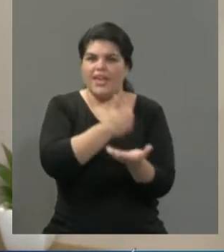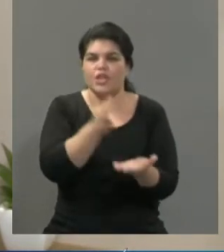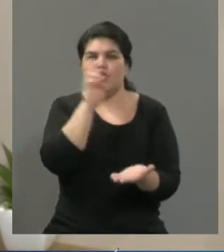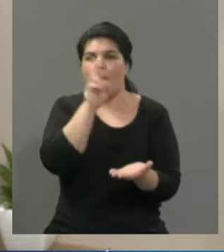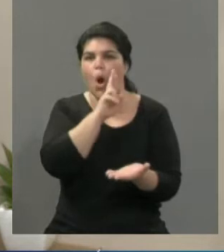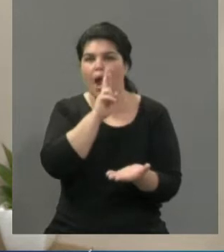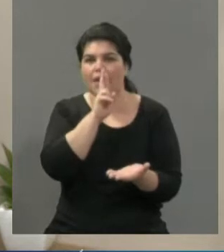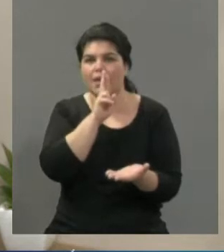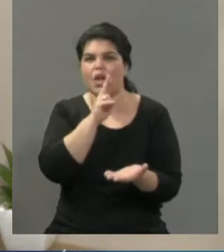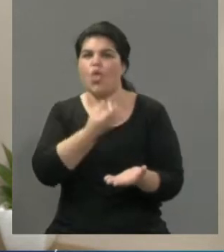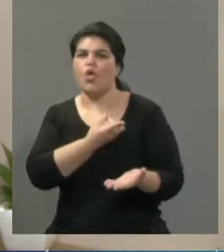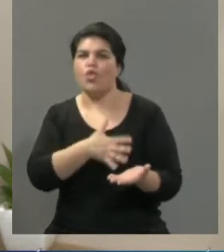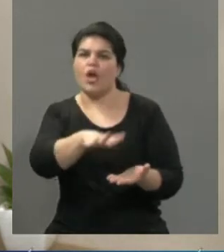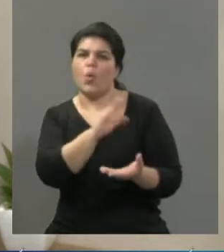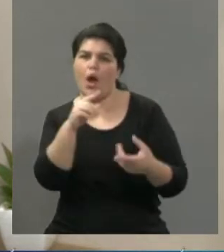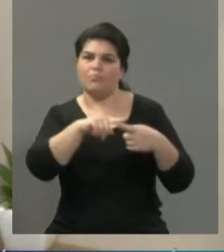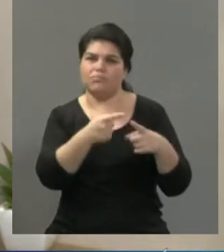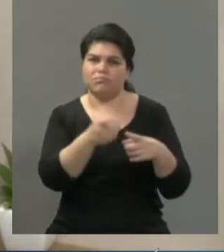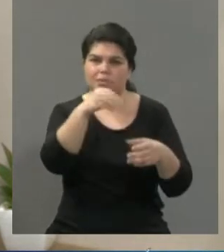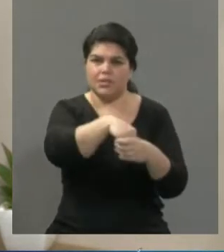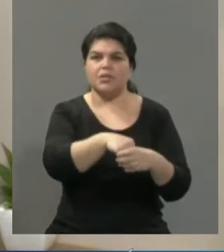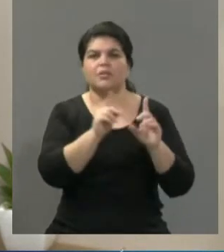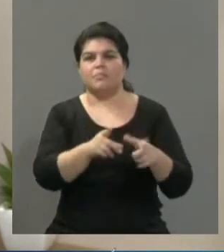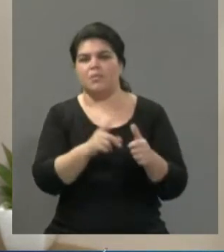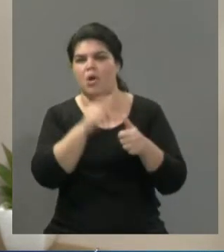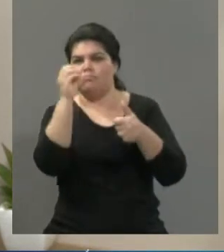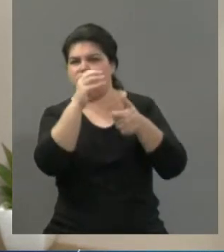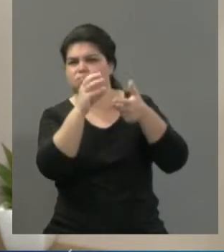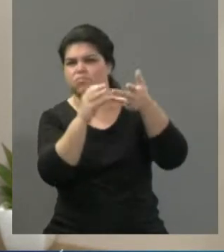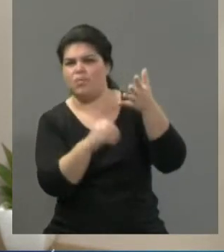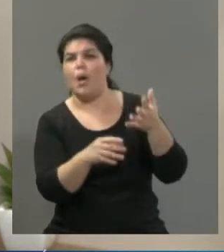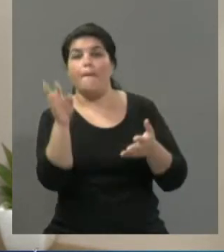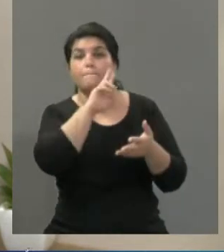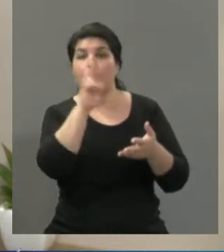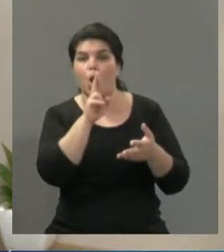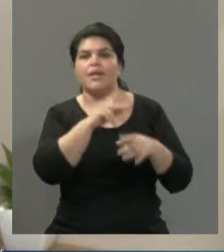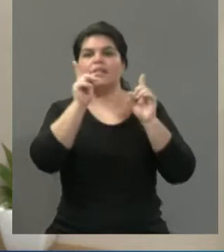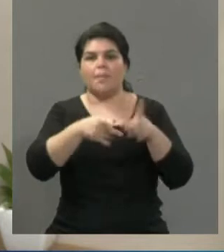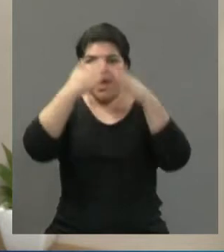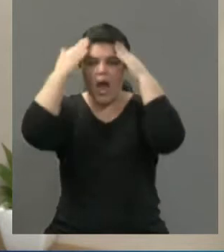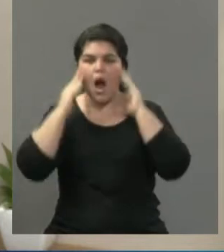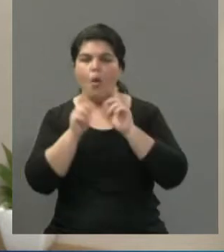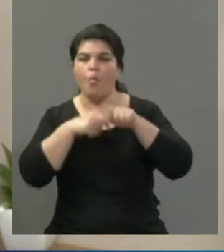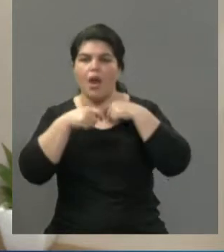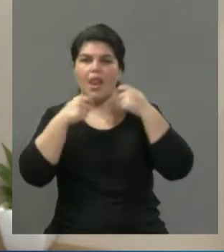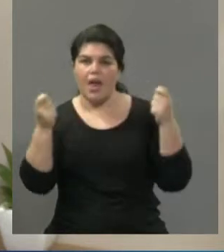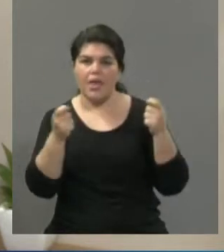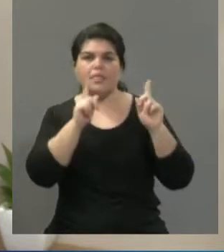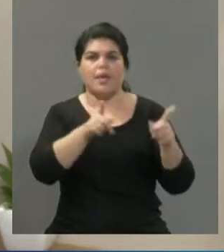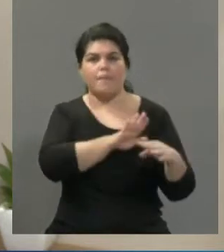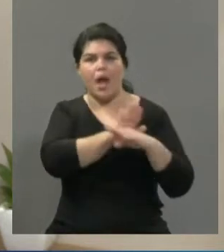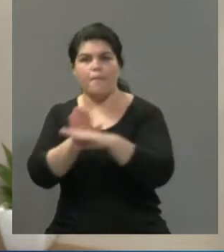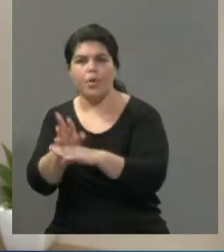redundancia, Vilma Ibarra, Elizabeth Gómez Alcorta, el colectivo de actrices, incluso Abuelas de Plaza de Mayo salió a apoyar a Florencia